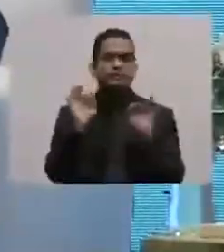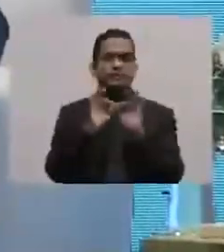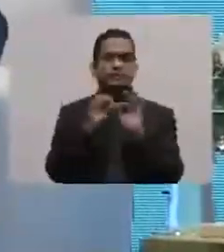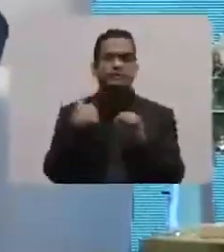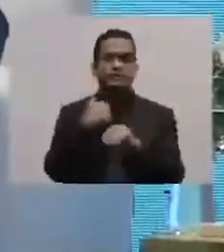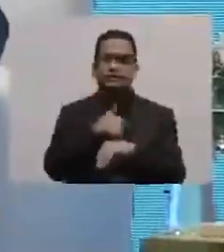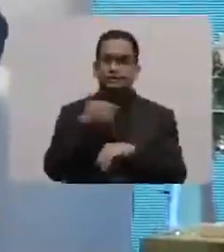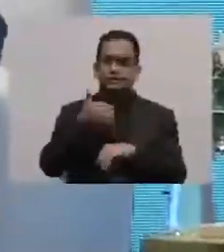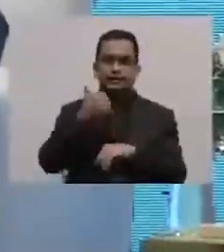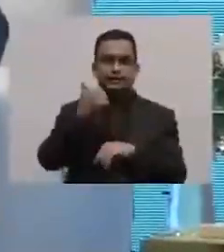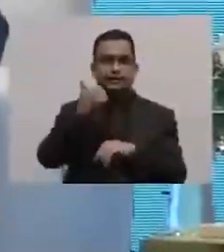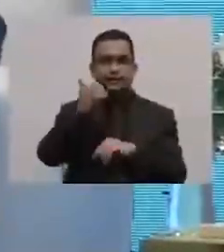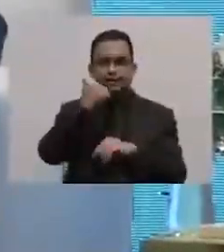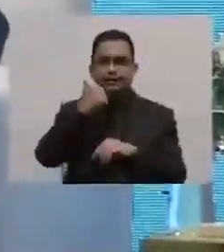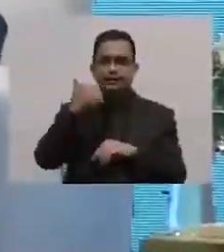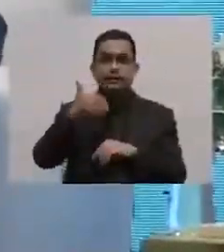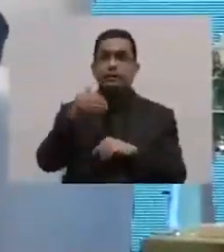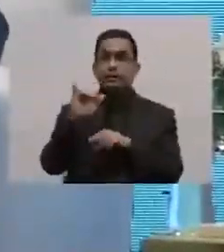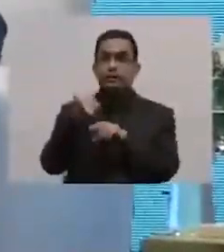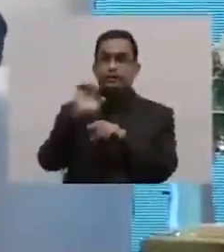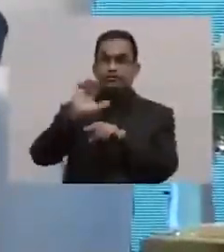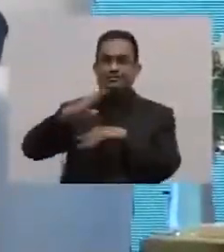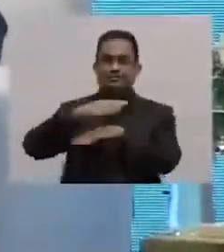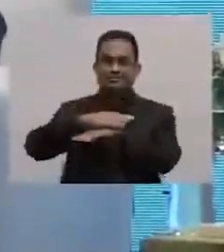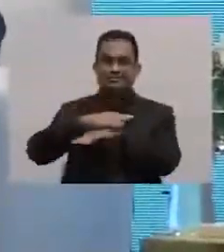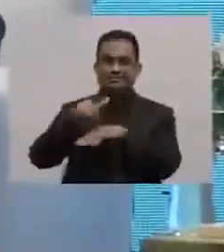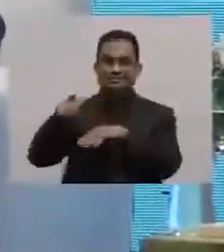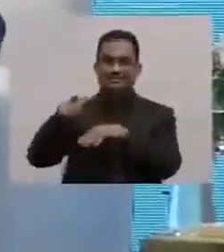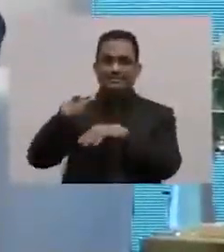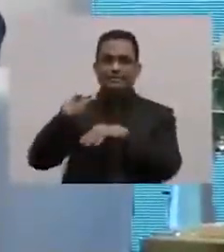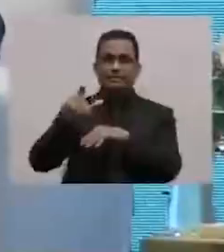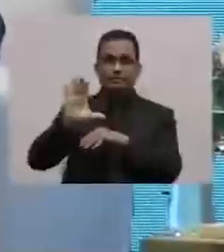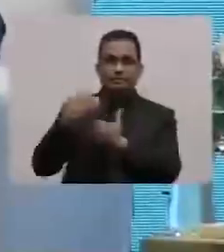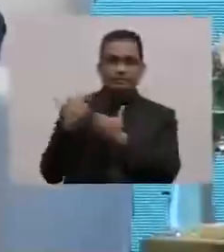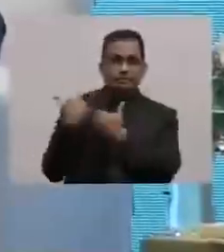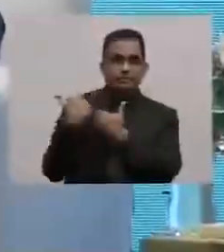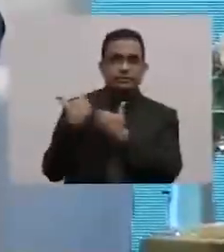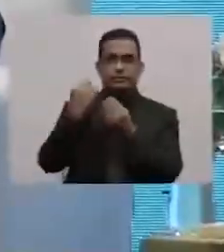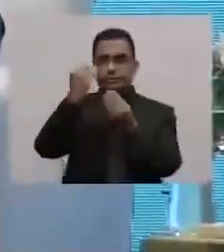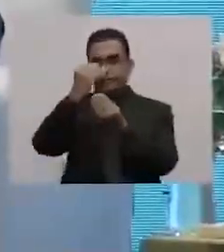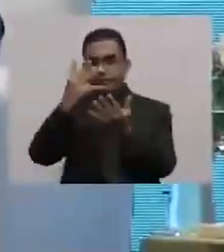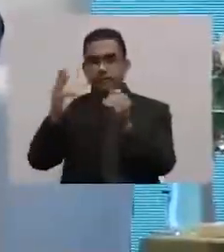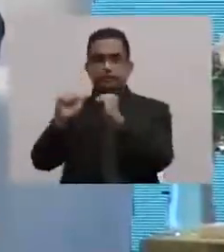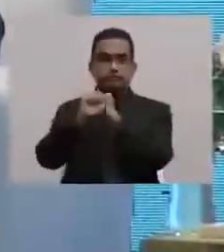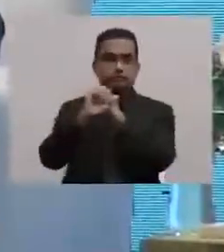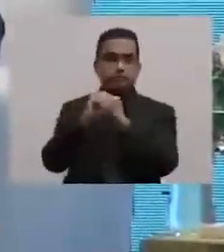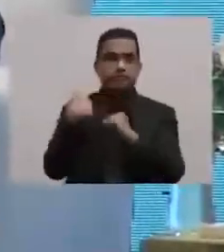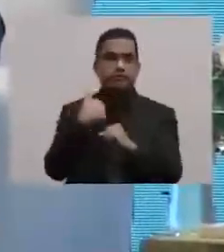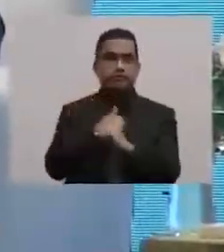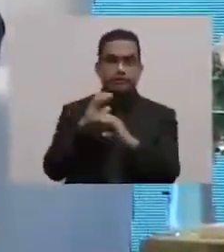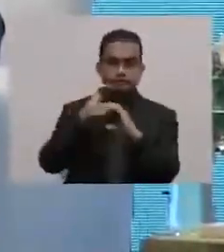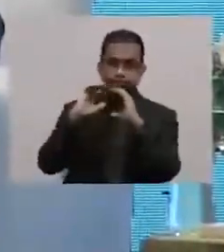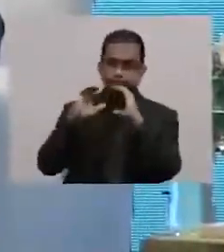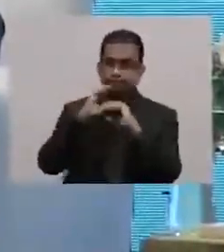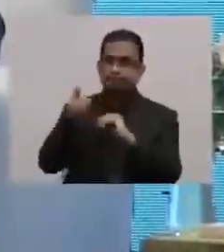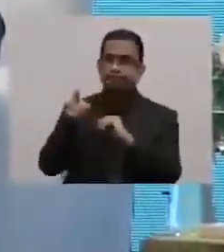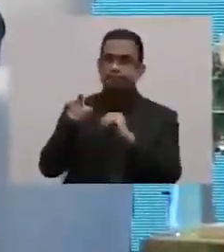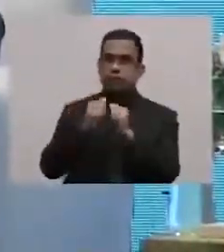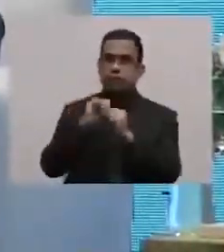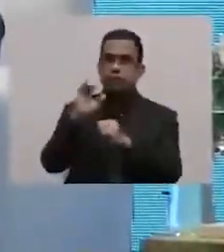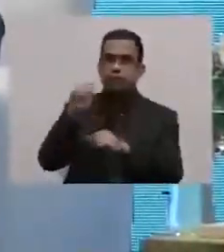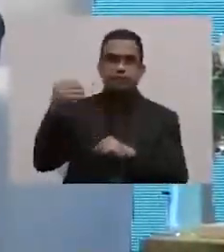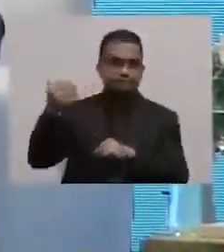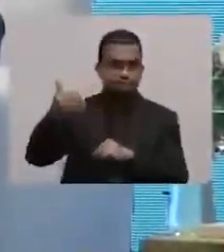continuamente con el Pleno de la Junta Central Electoral en esta responsabilidad. Monegro mencionaba un poco